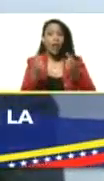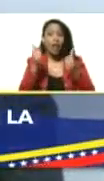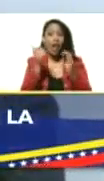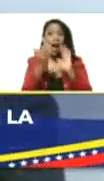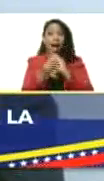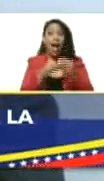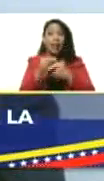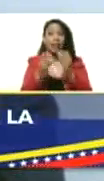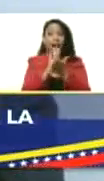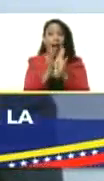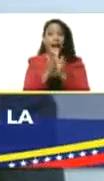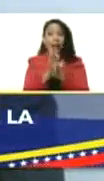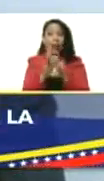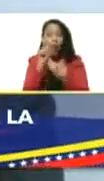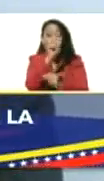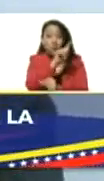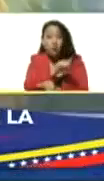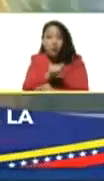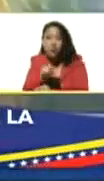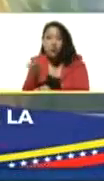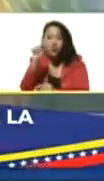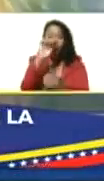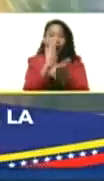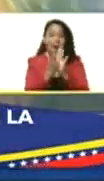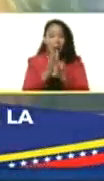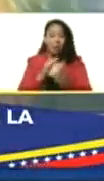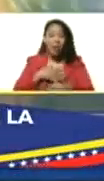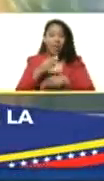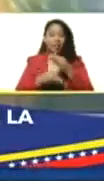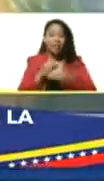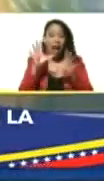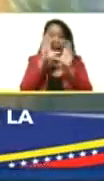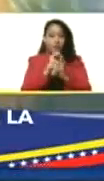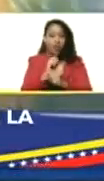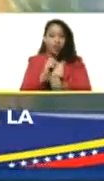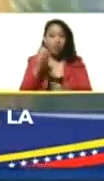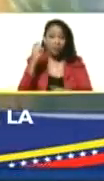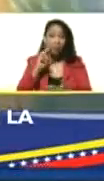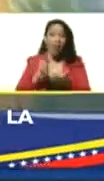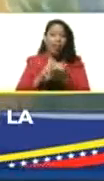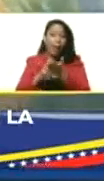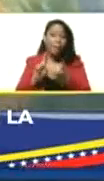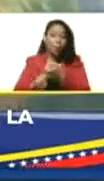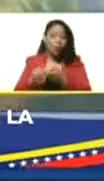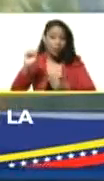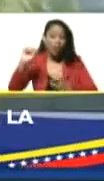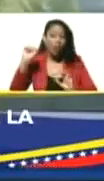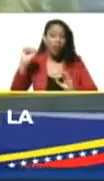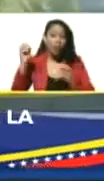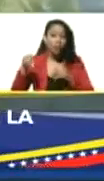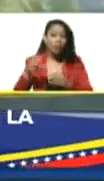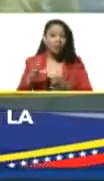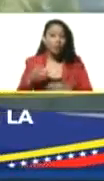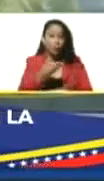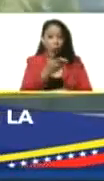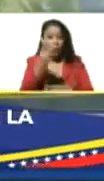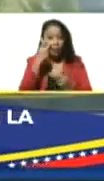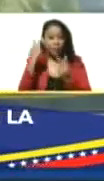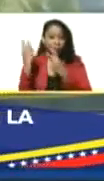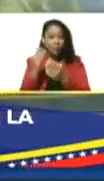arepas redonditas, oíste. Le puedo hacer las arepitas esta noche. Ah, Cilita. ¿Sí va? Bueno, para que ustedes